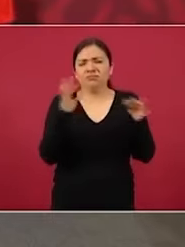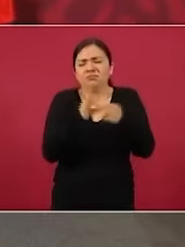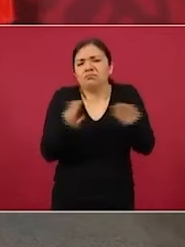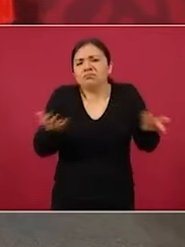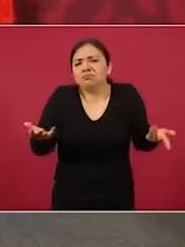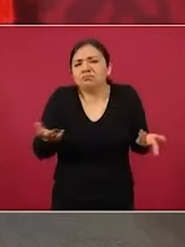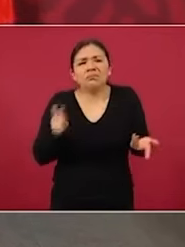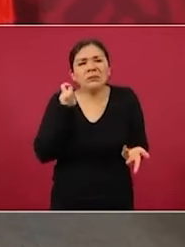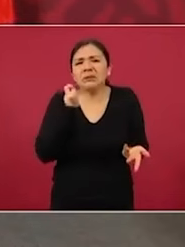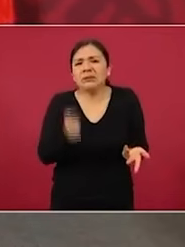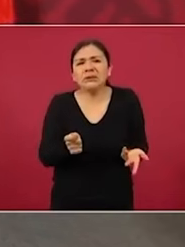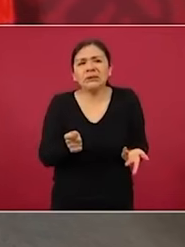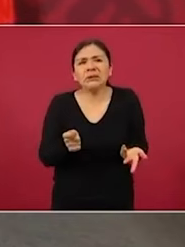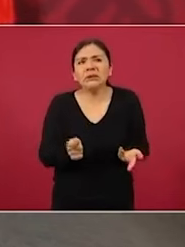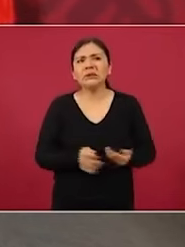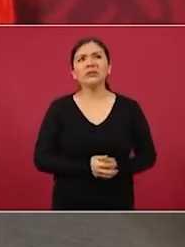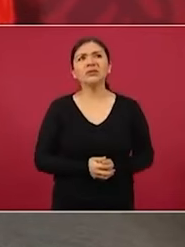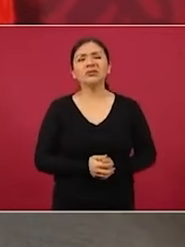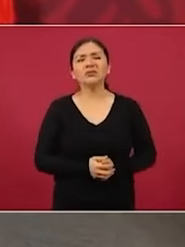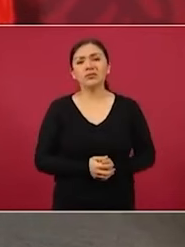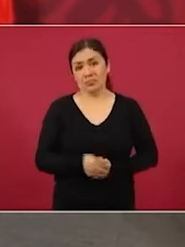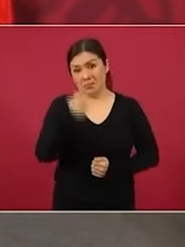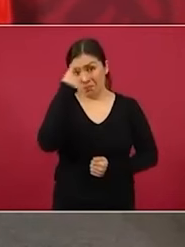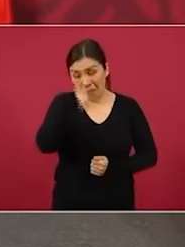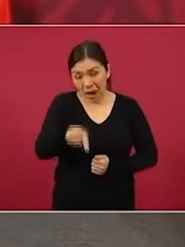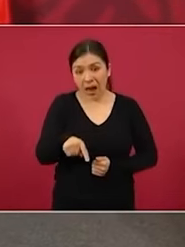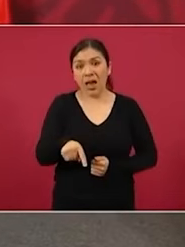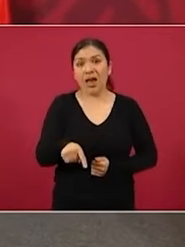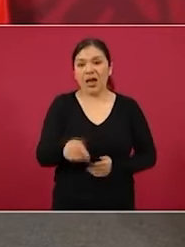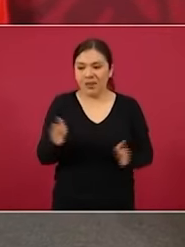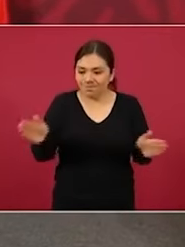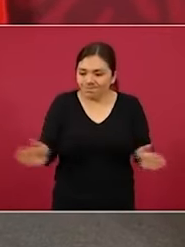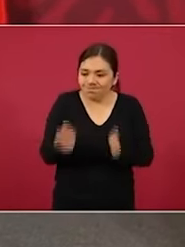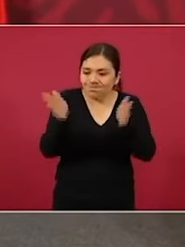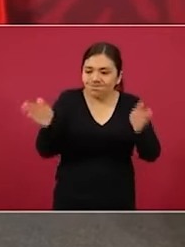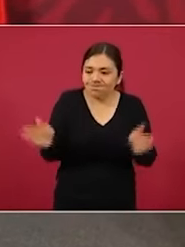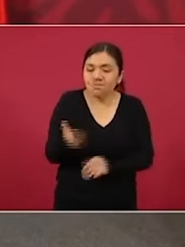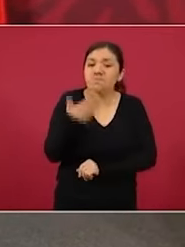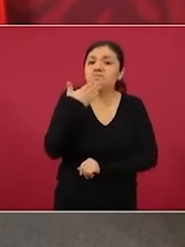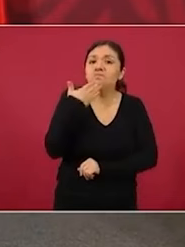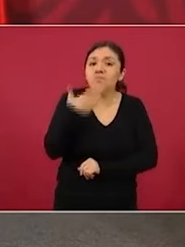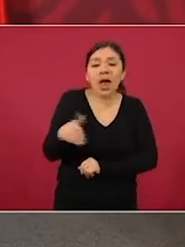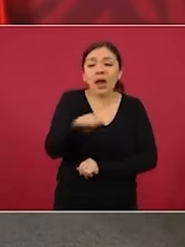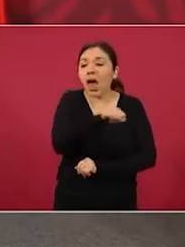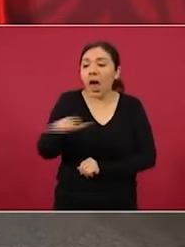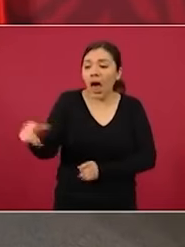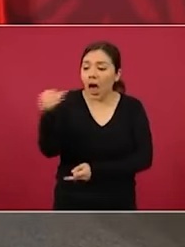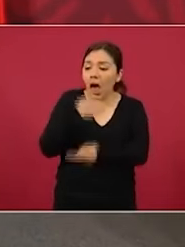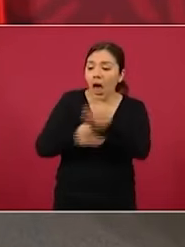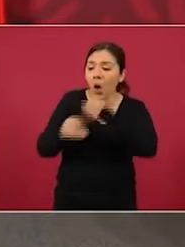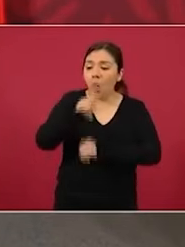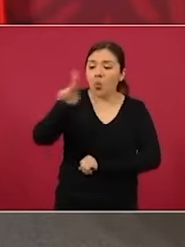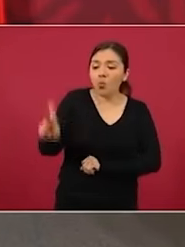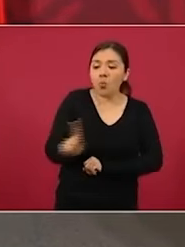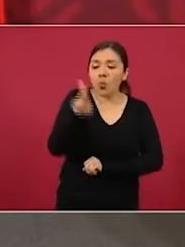ese voto que les va a llevar a una situación como tú bien decías muy parecida a la de a la de Venezuela y que ya